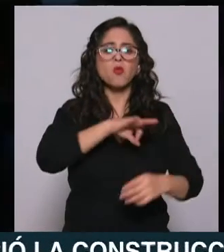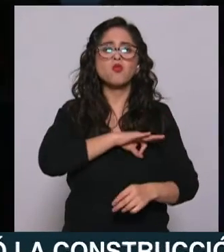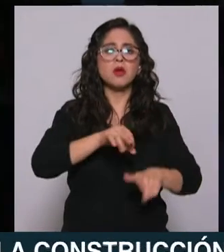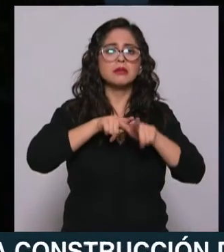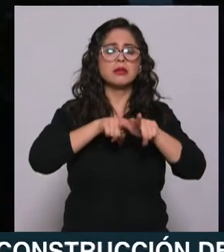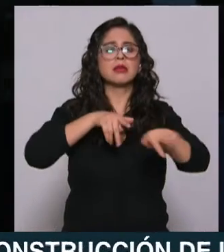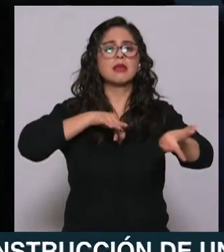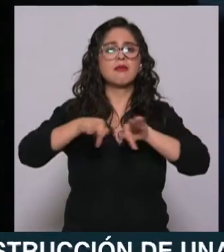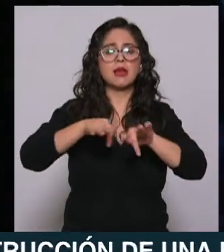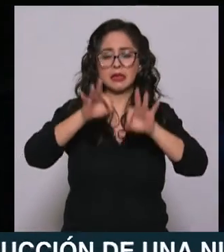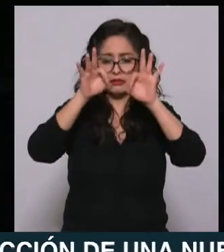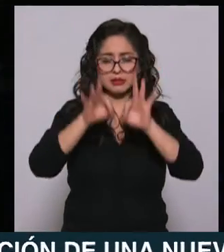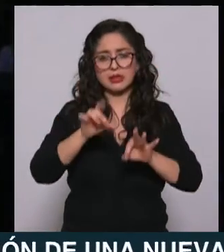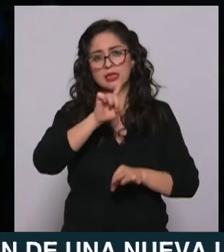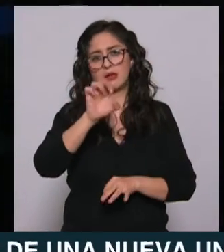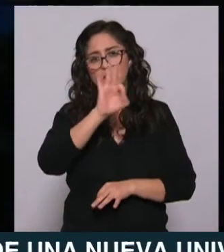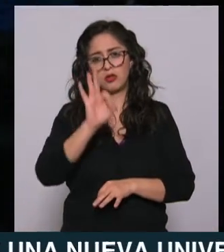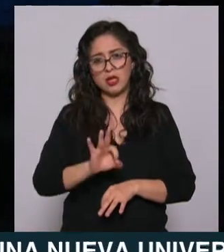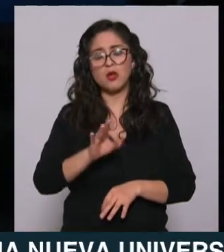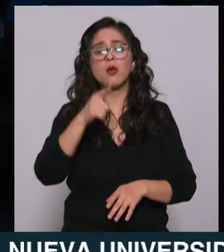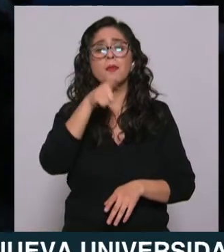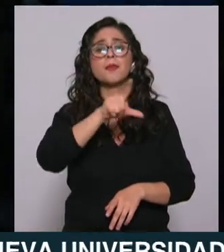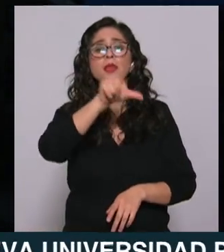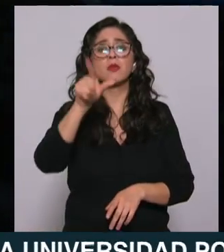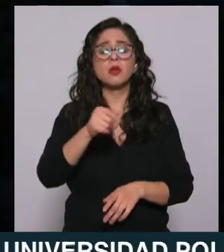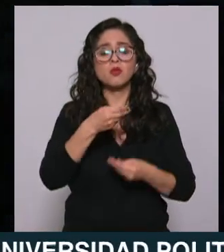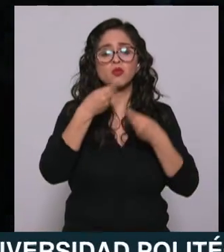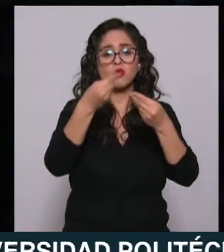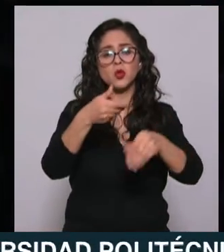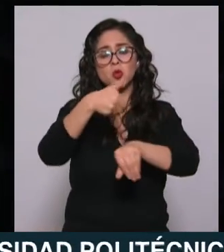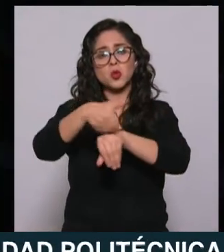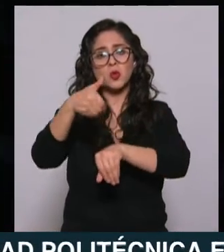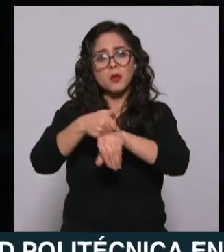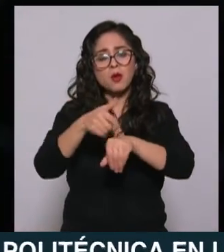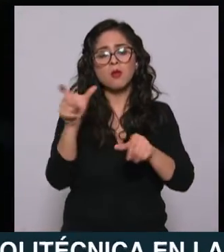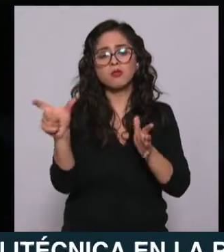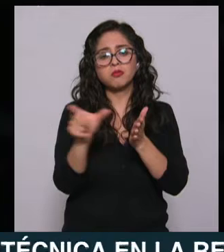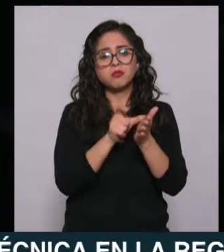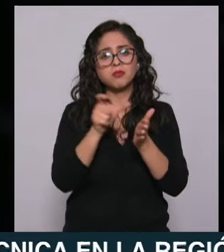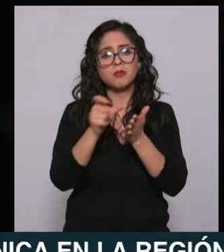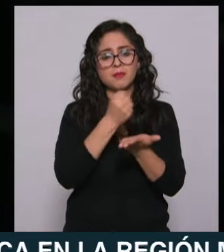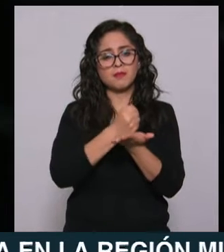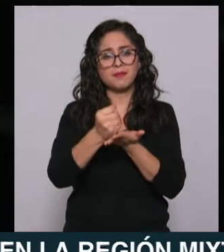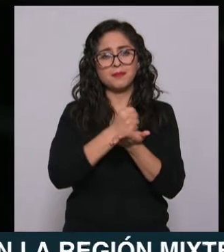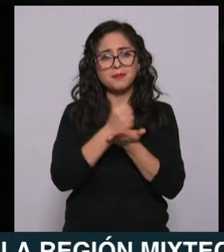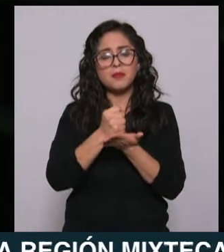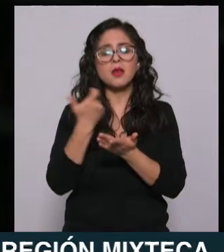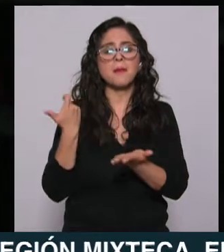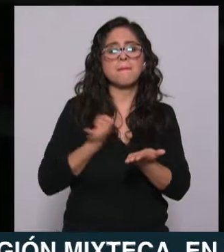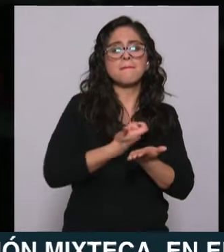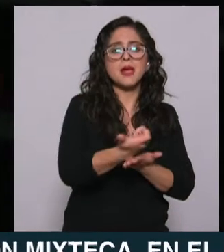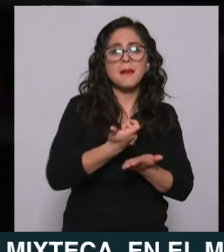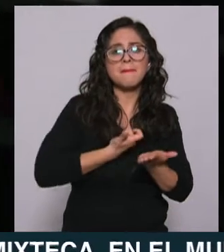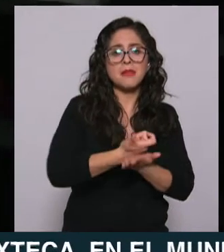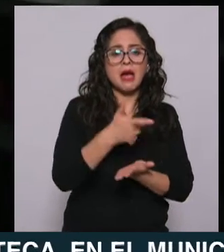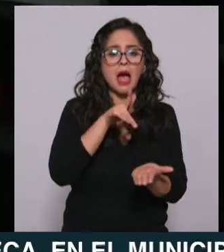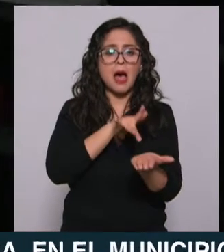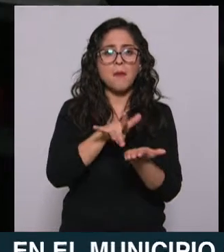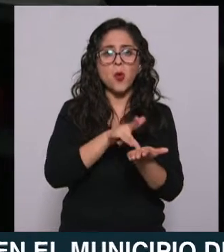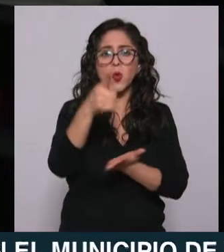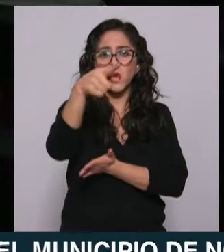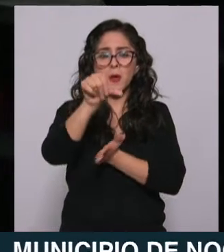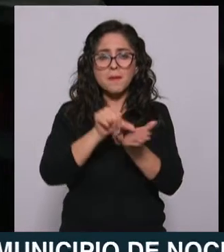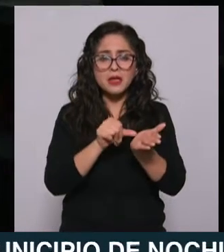semana se entregarán los folios, que es el paso previo para el trámite de la tarjeta bancaria, en donde se depositará el apoyo mensual